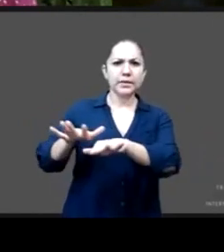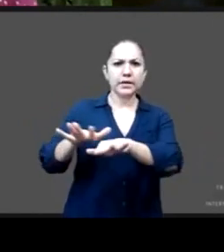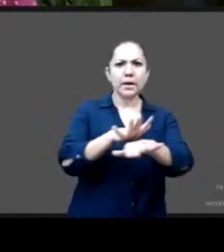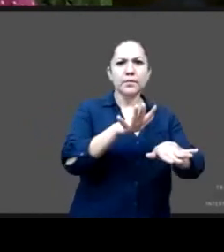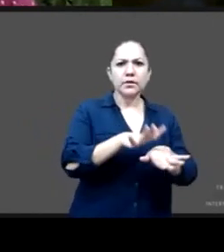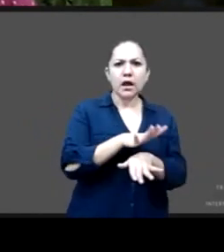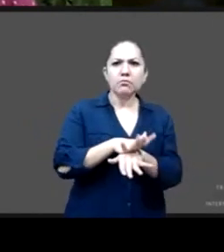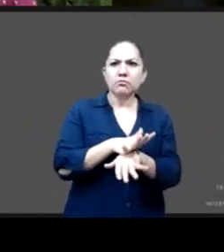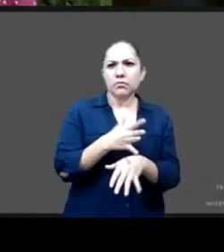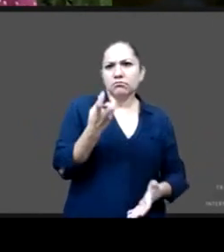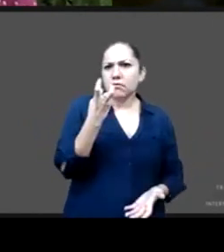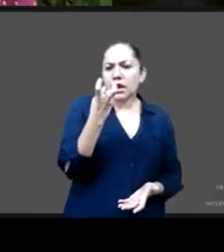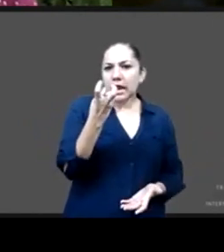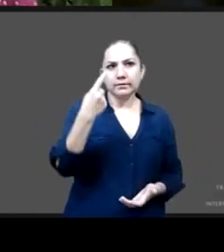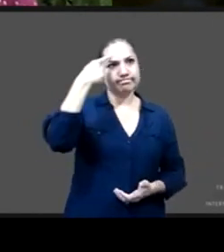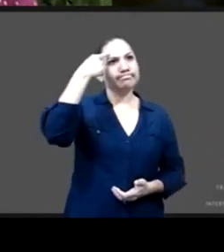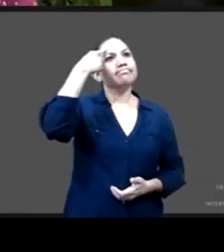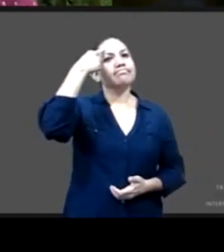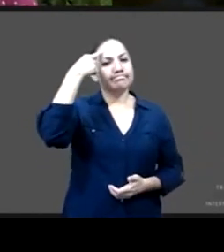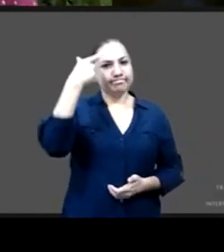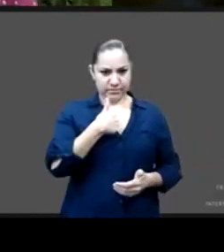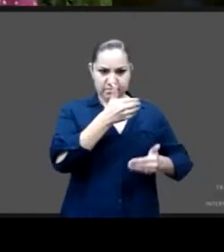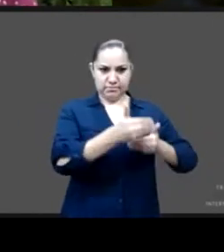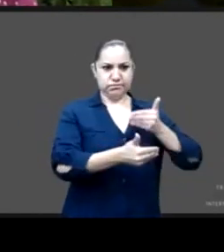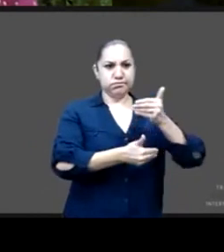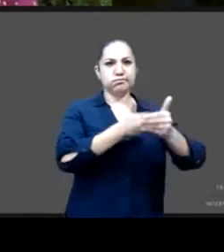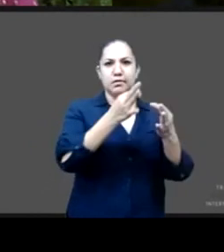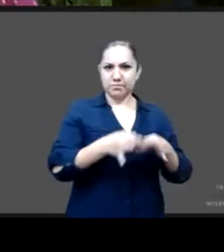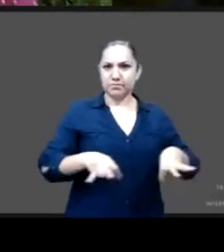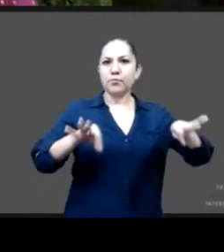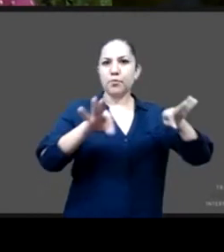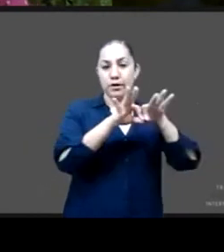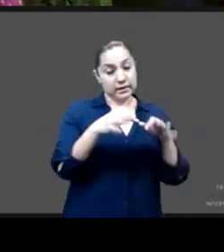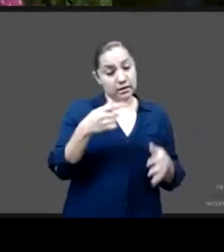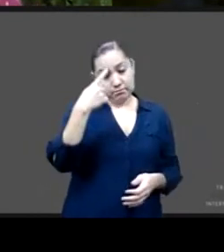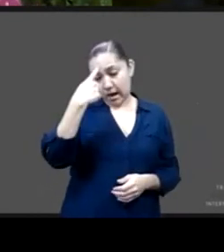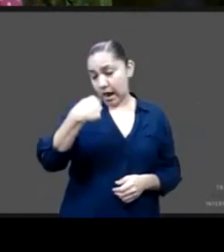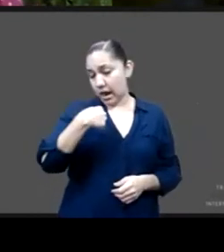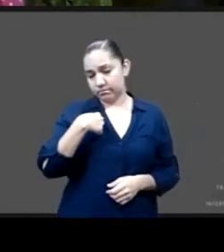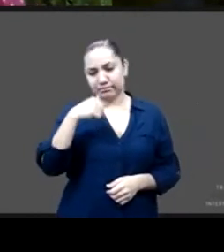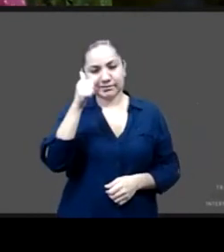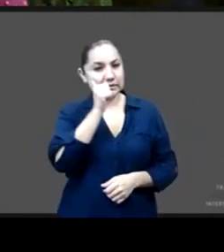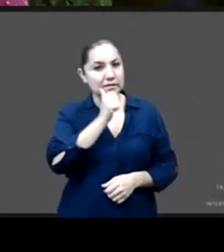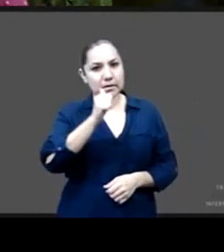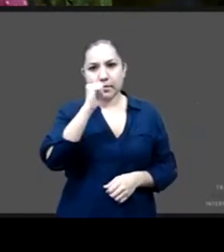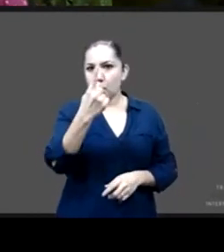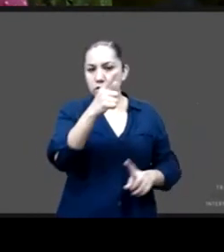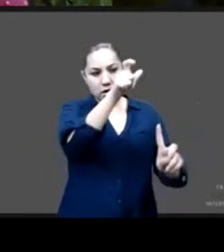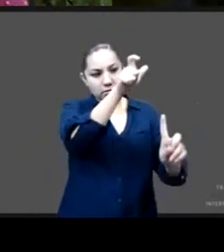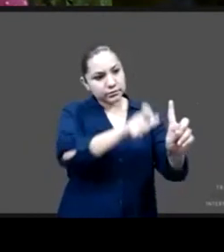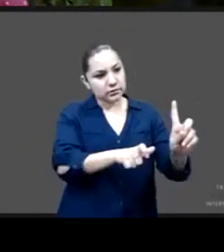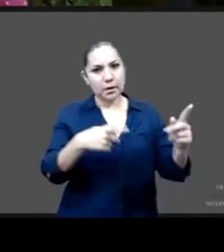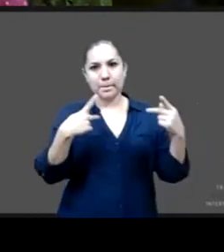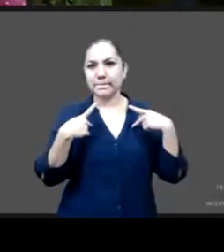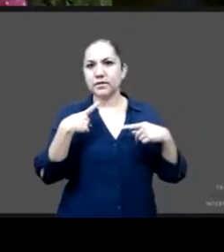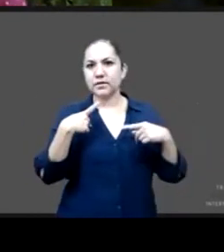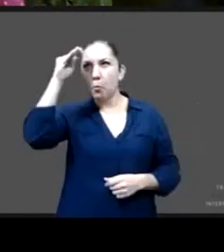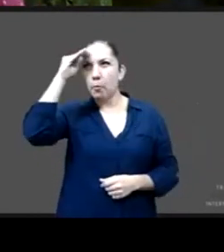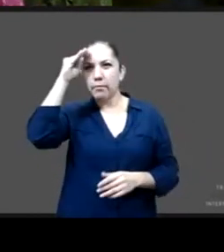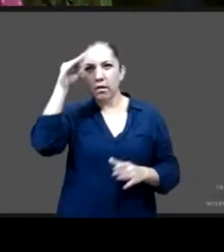creo y le apuesto profundamente a regresar la dignidad a la persona a mirar sin prejuicios y acompañar en el proceso